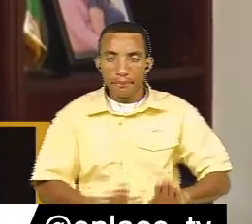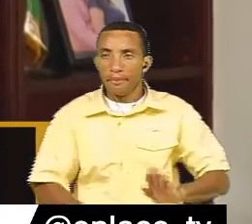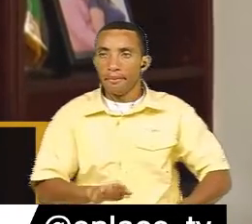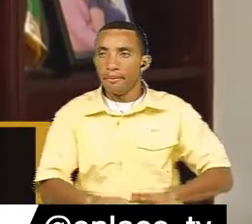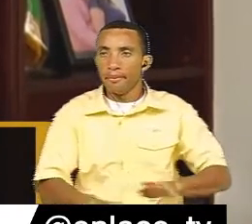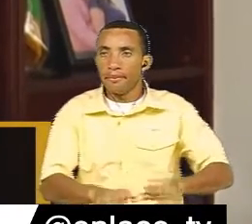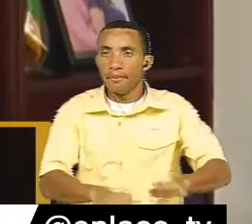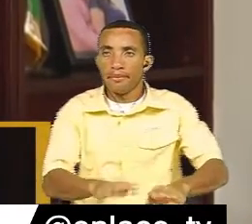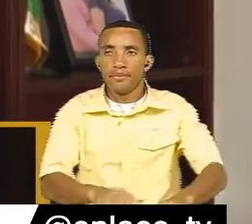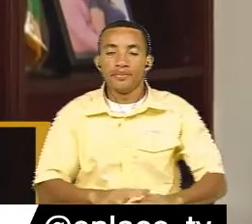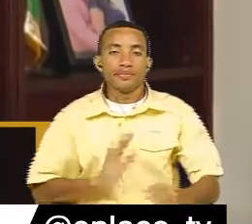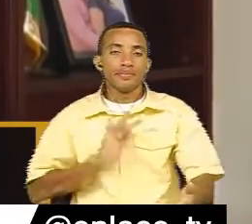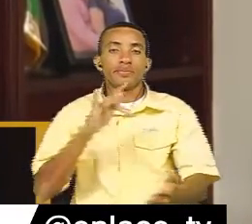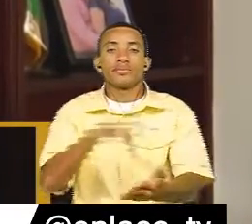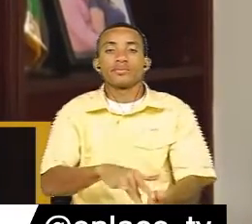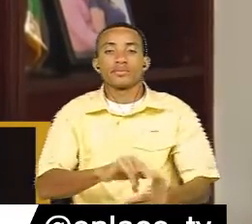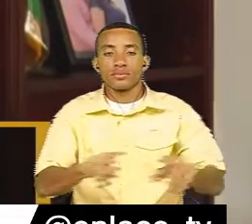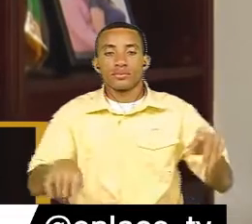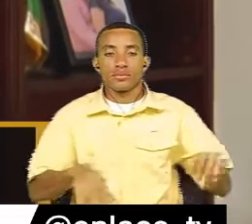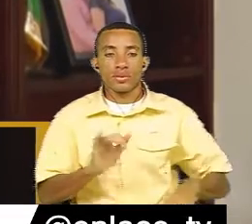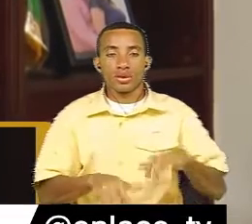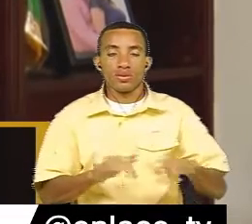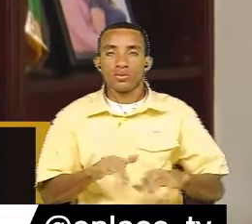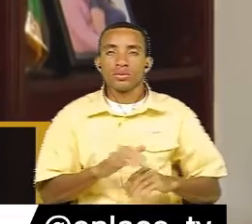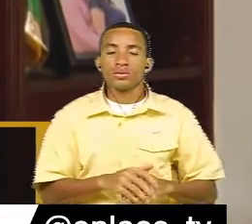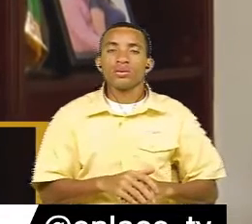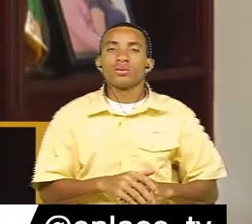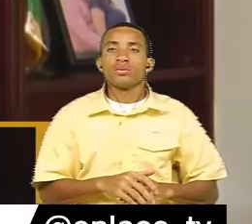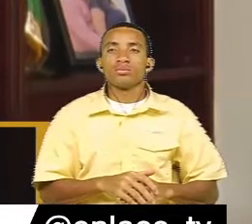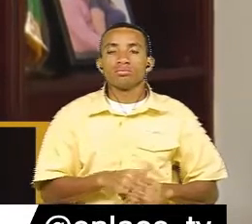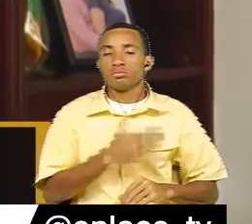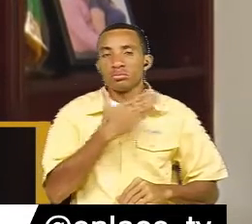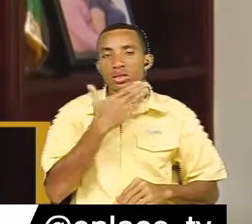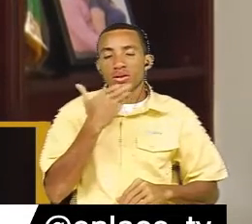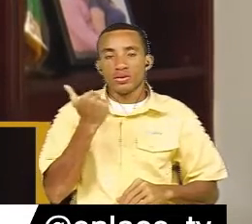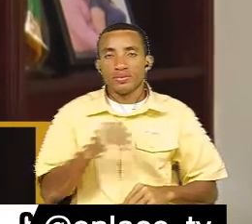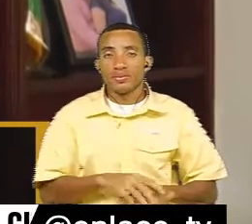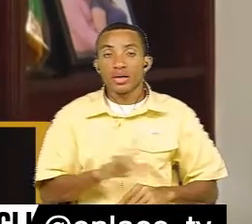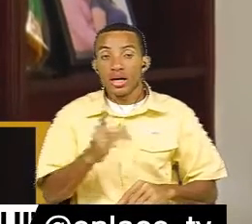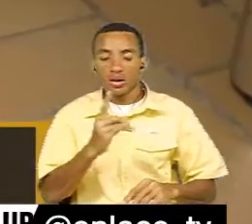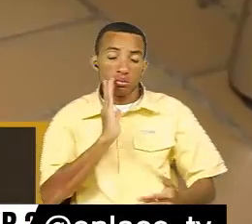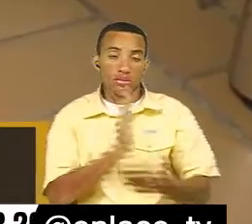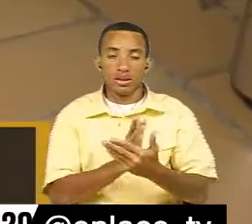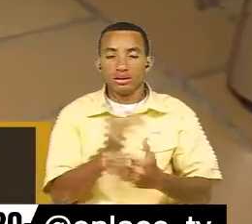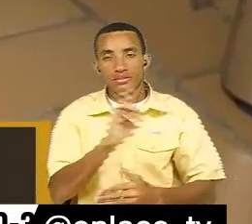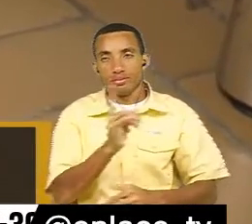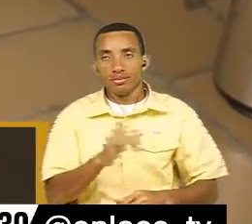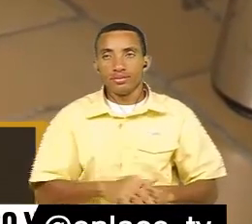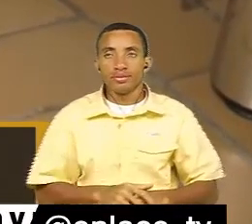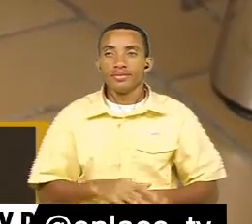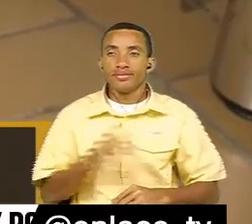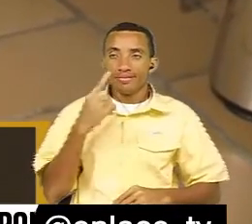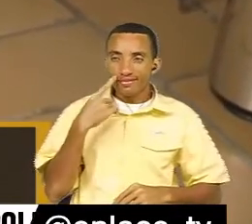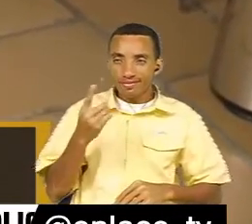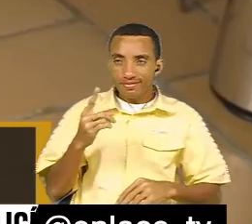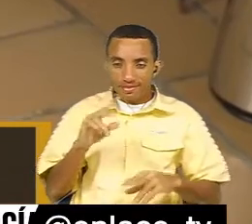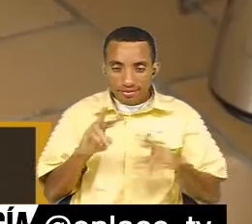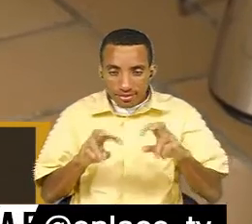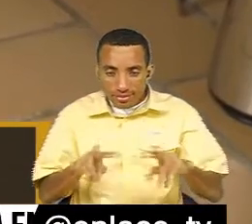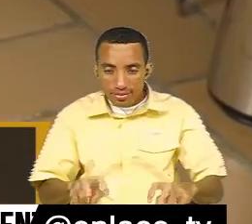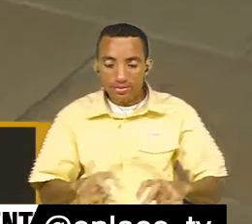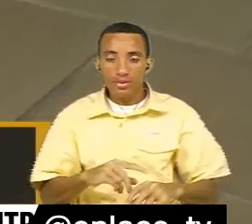asistir a las oficinas de esta forma, evitando incurrir en algún accidente. Luego de este estudio, el secretario